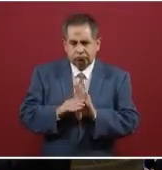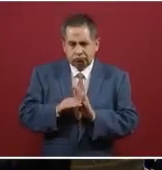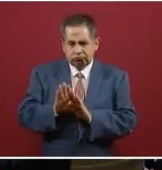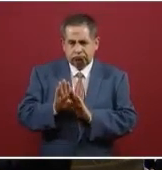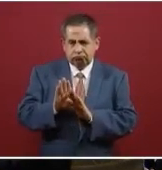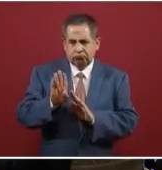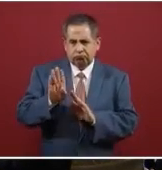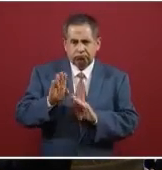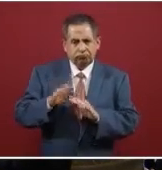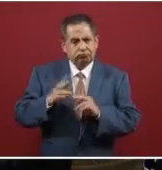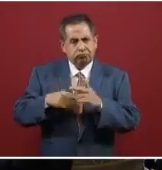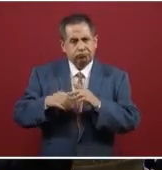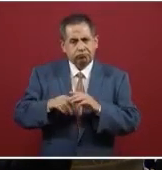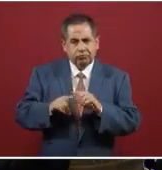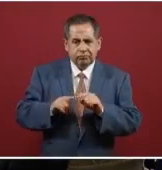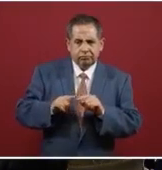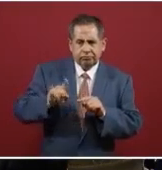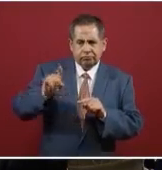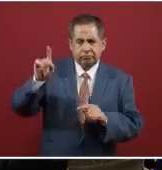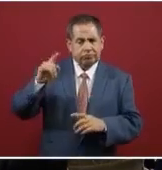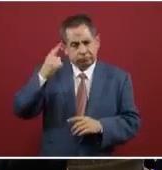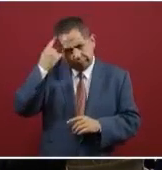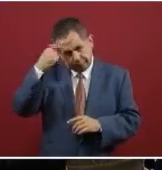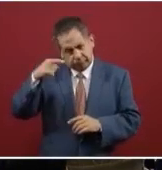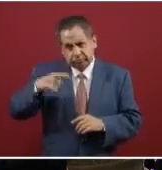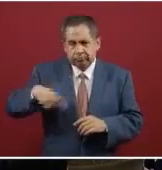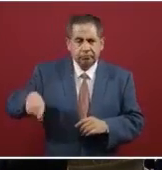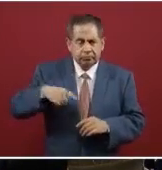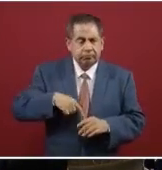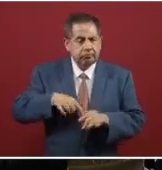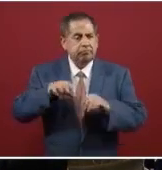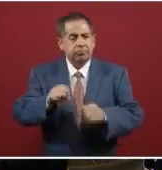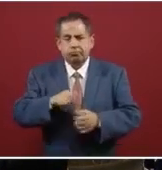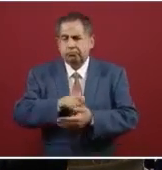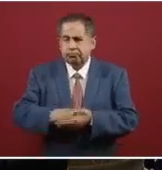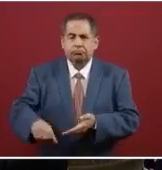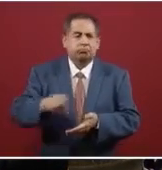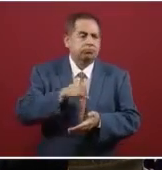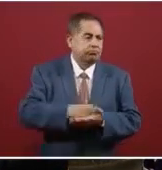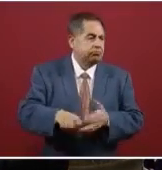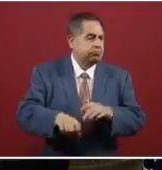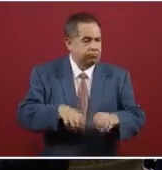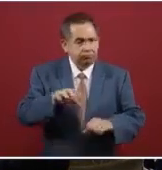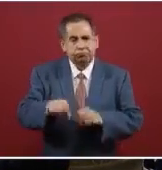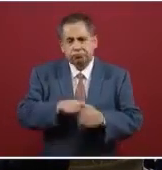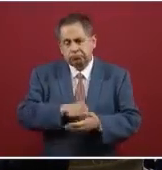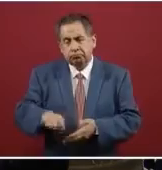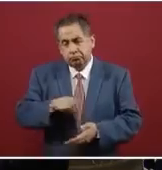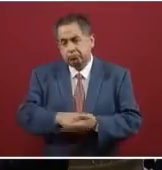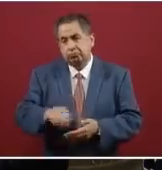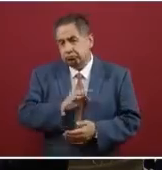el salario recuperando su poder de compra, su poder adquisitivo.